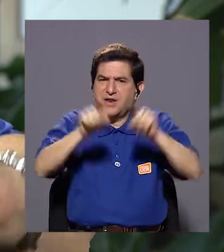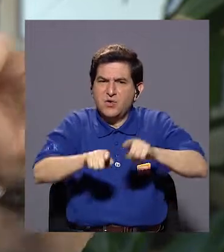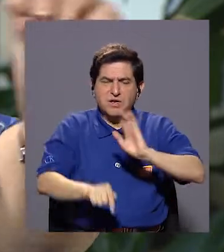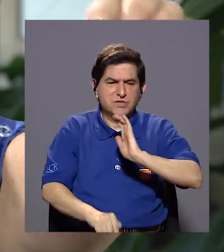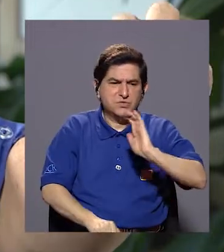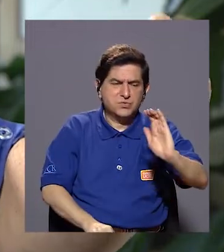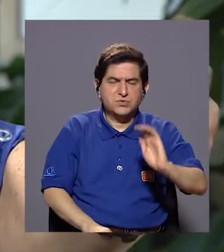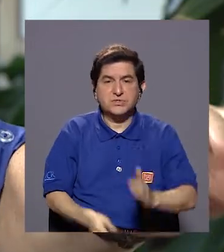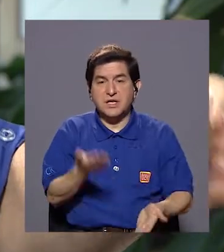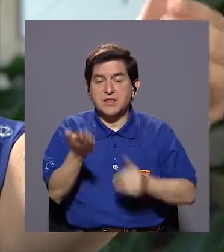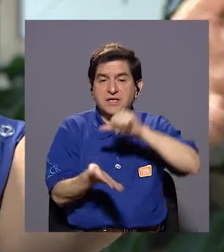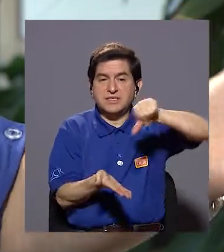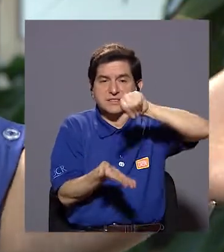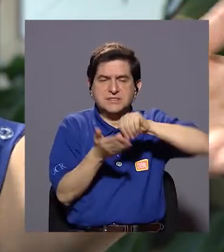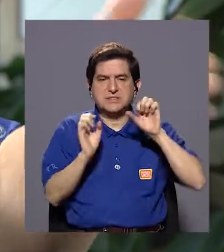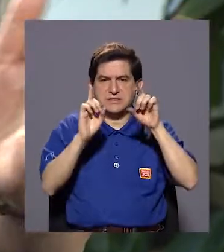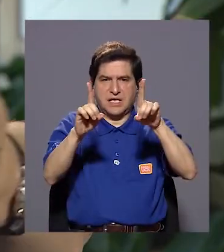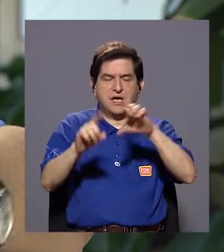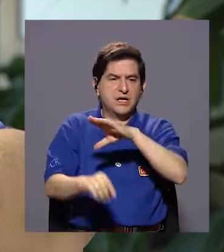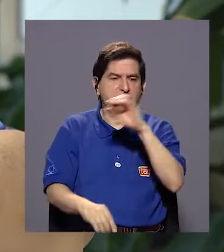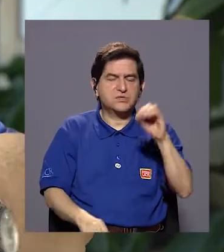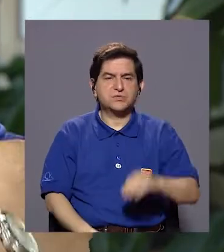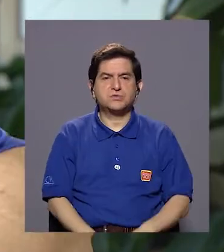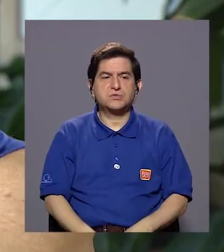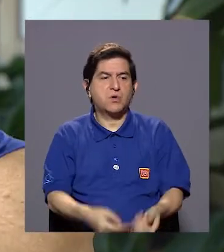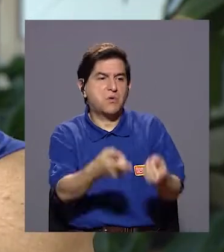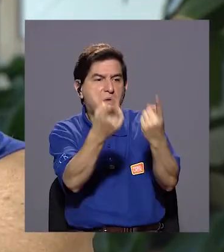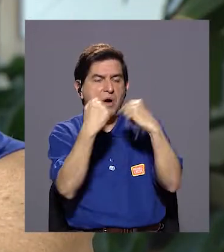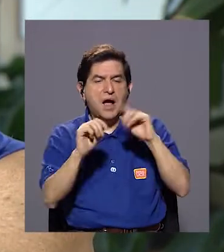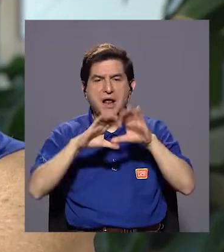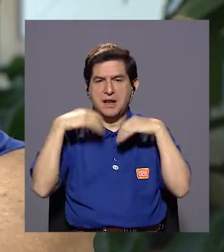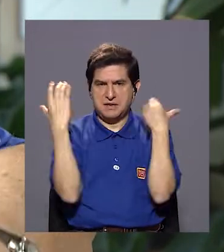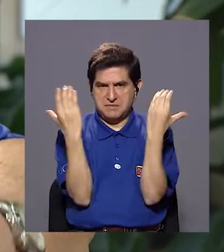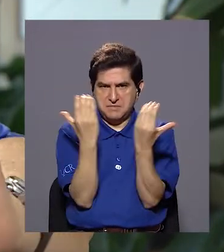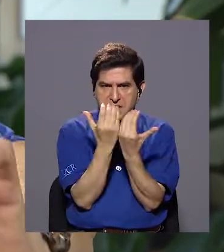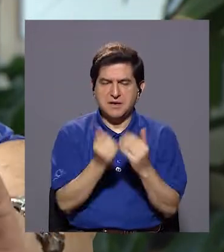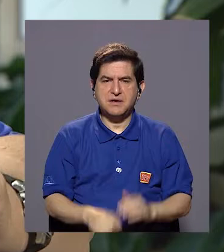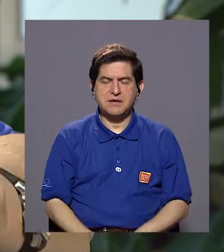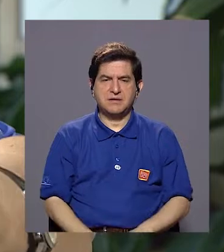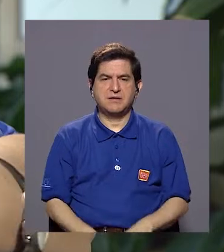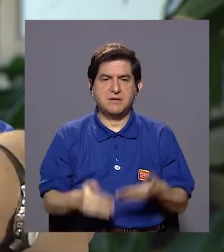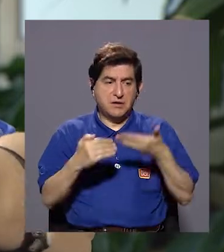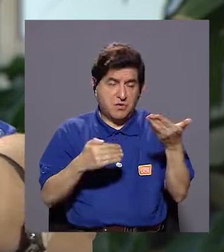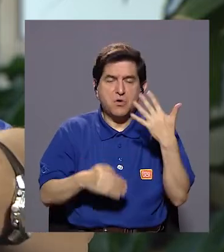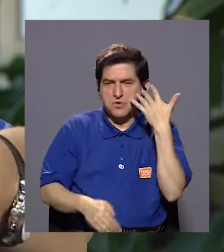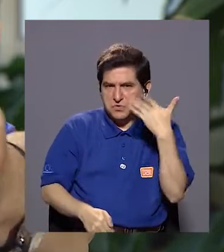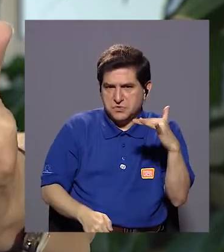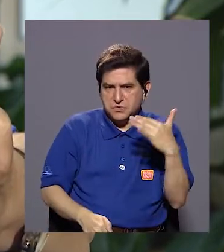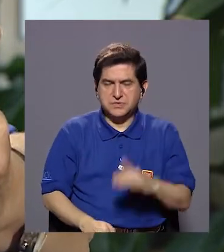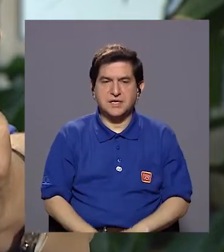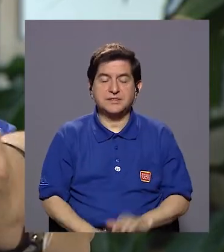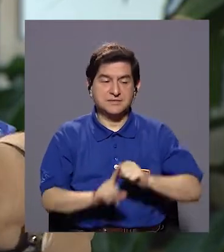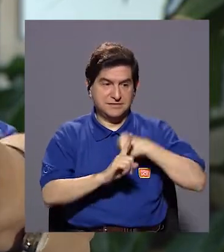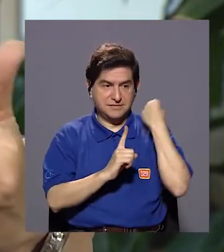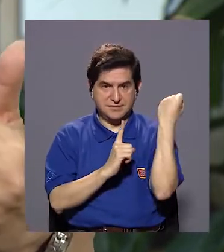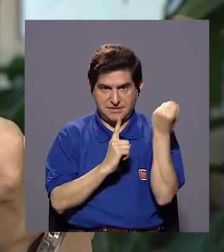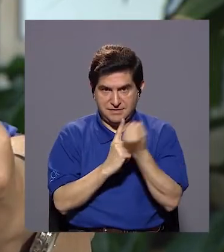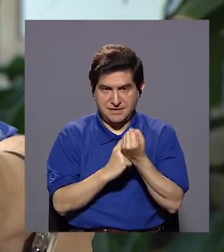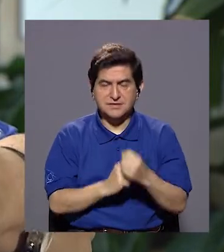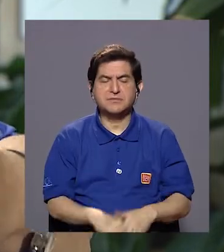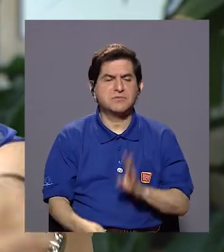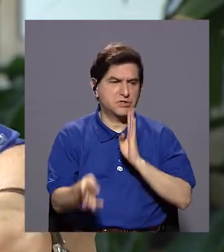pasando al chico, y puede ser en el centro educativo, puede ser al regreso de clases, ¿verdad? Y ese tipo de cosas. Entonces, en esa situación, o